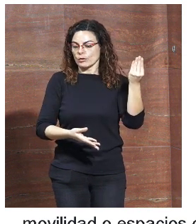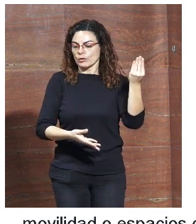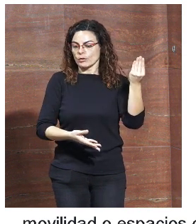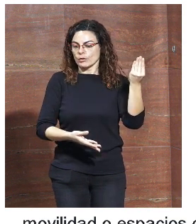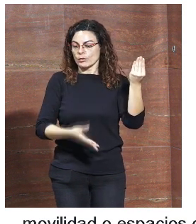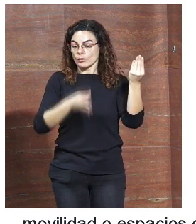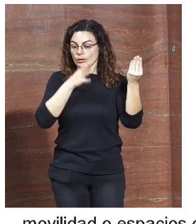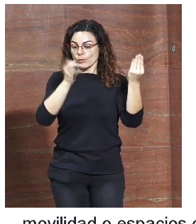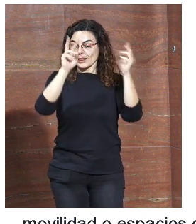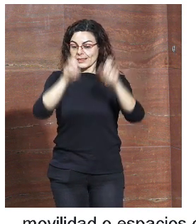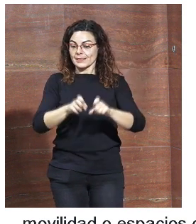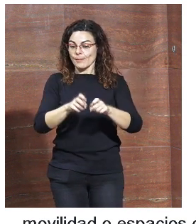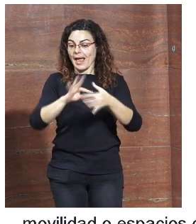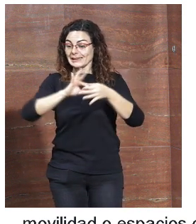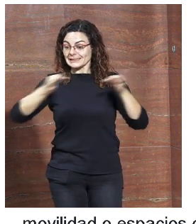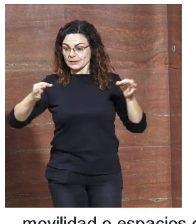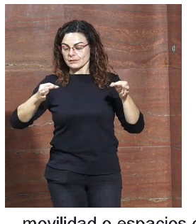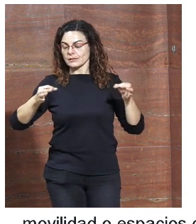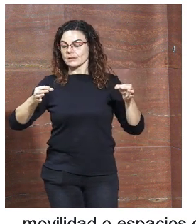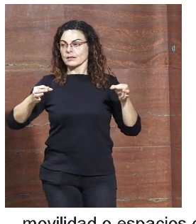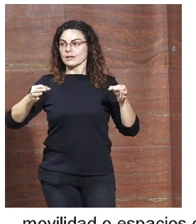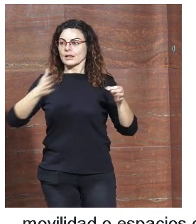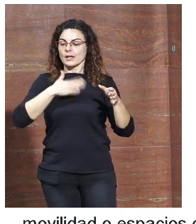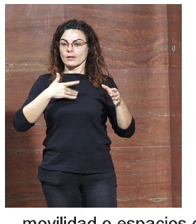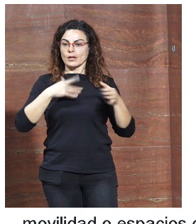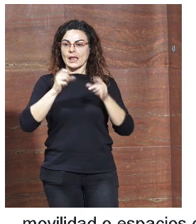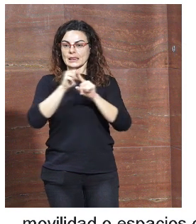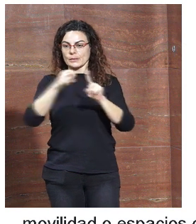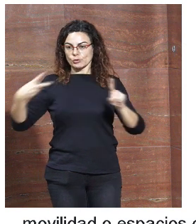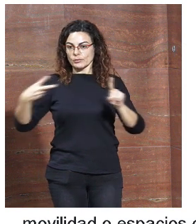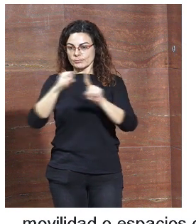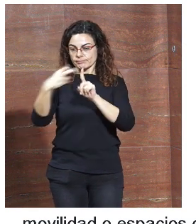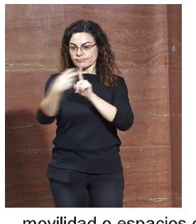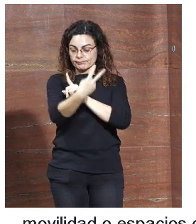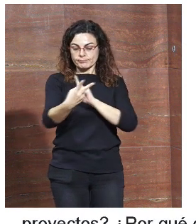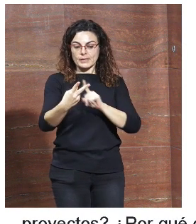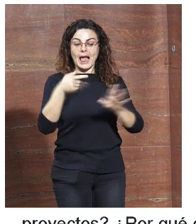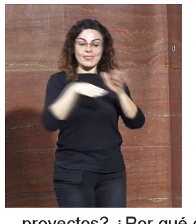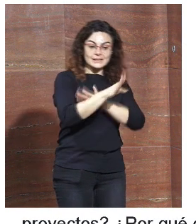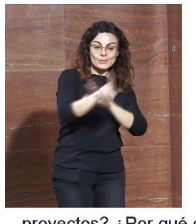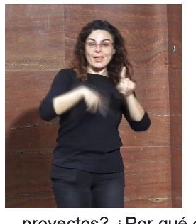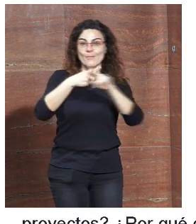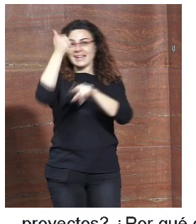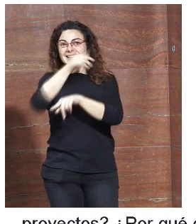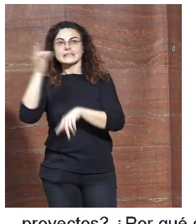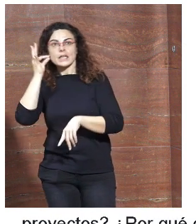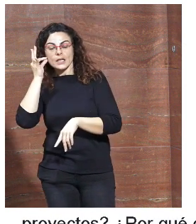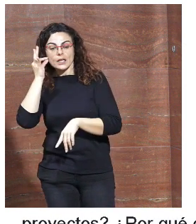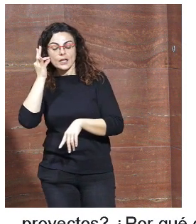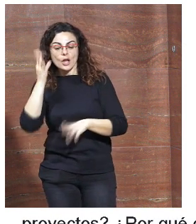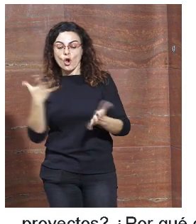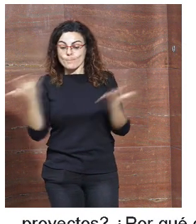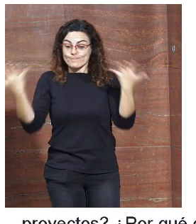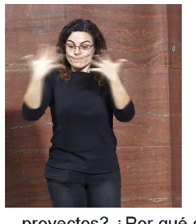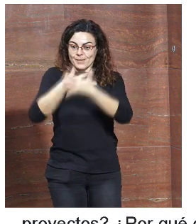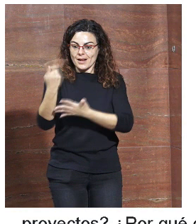¿no?, interseccional, uniendo la parte de accesibilidad más la parte de género, la falta de coordinación entre muchos planes.